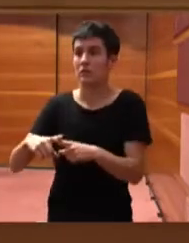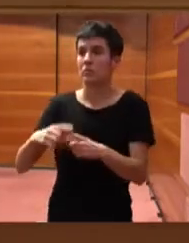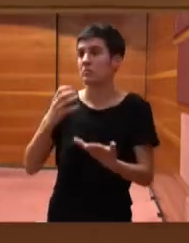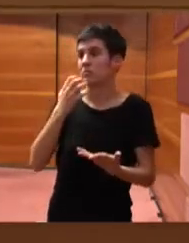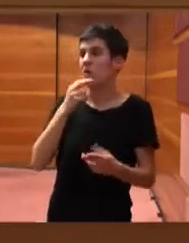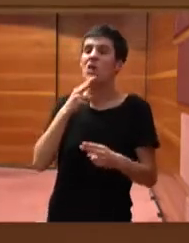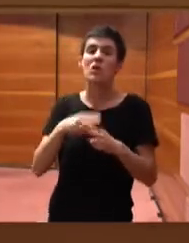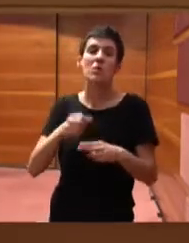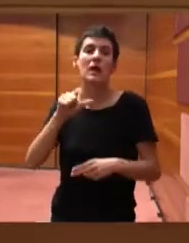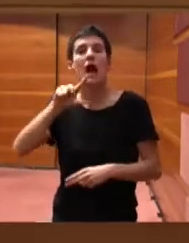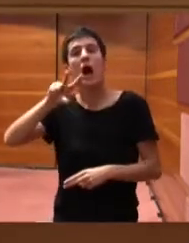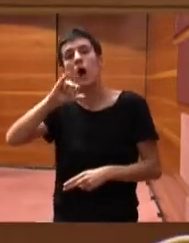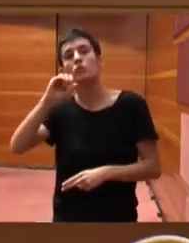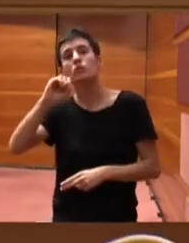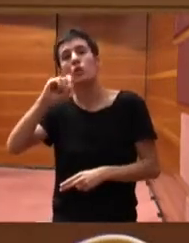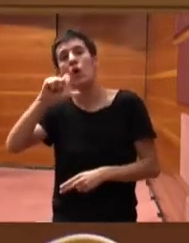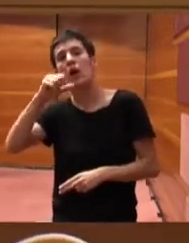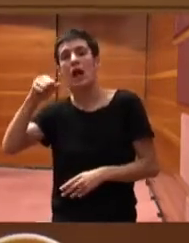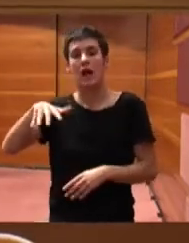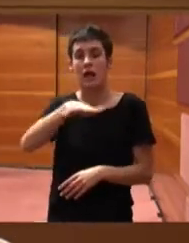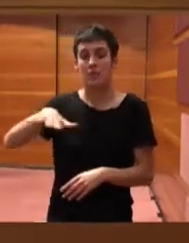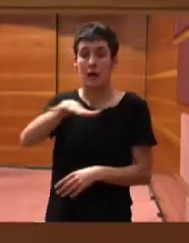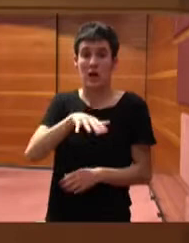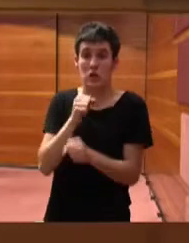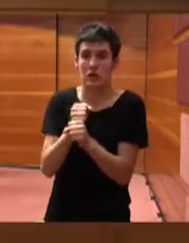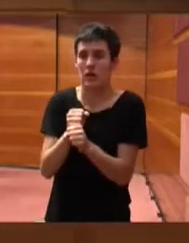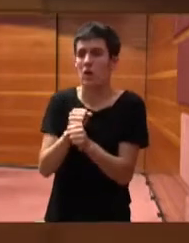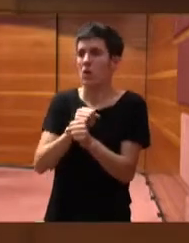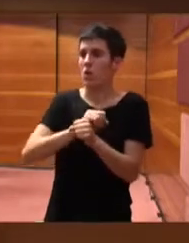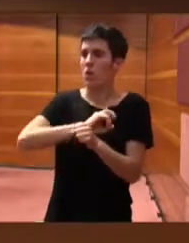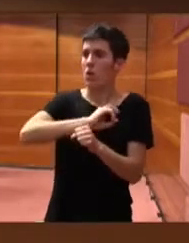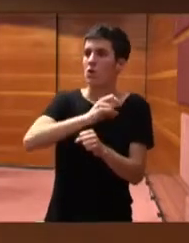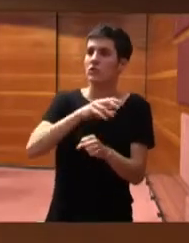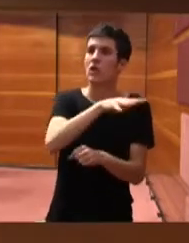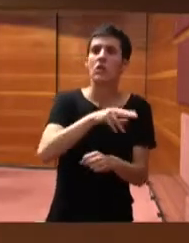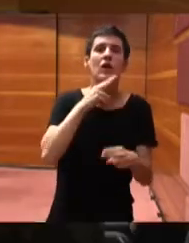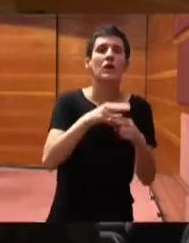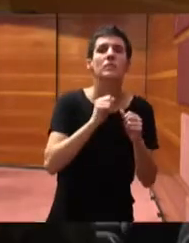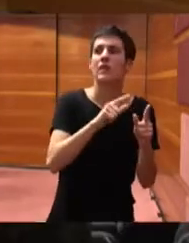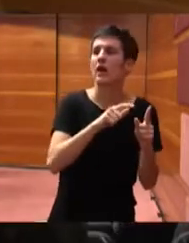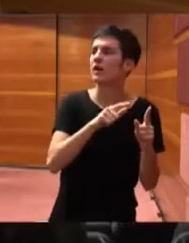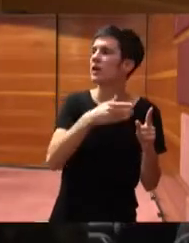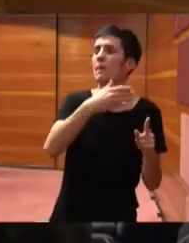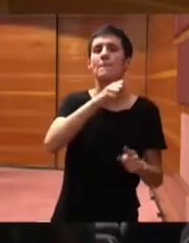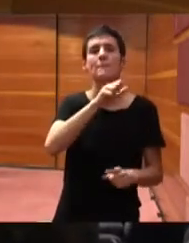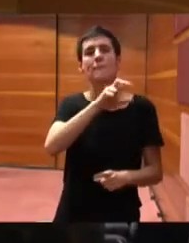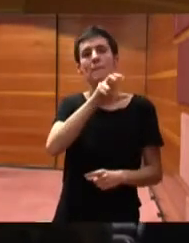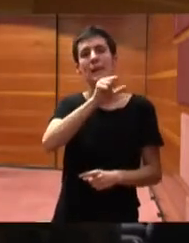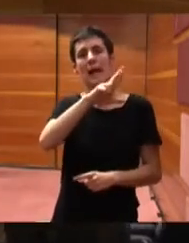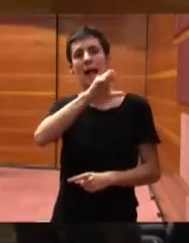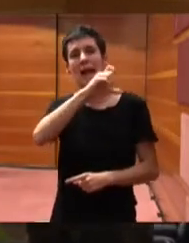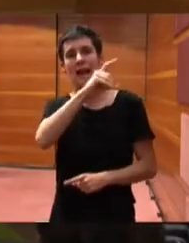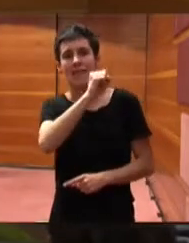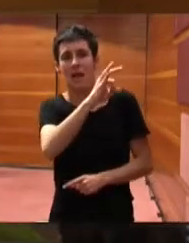Ausolana, en otras partes son las... ¿Perdón? Veredas, exacto, aquí eran veredas.